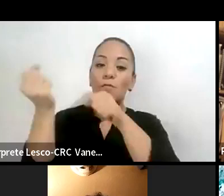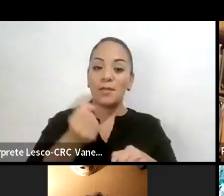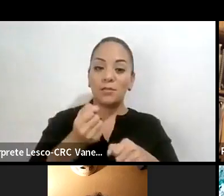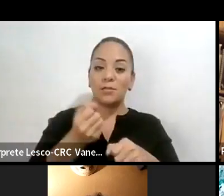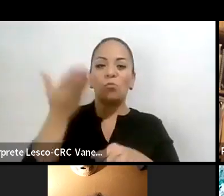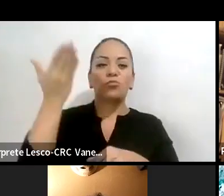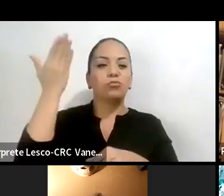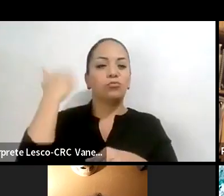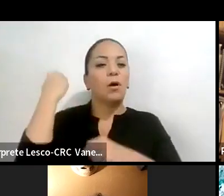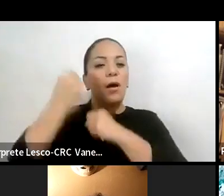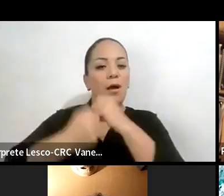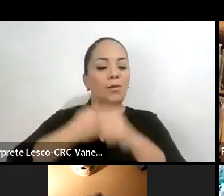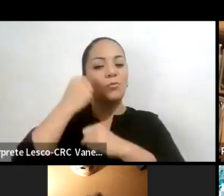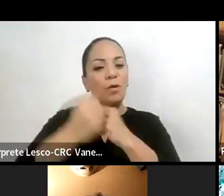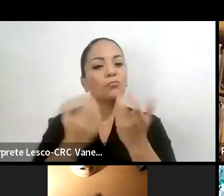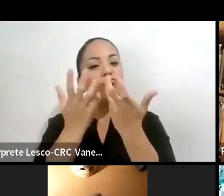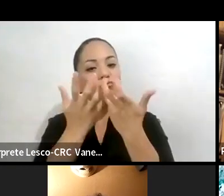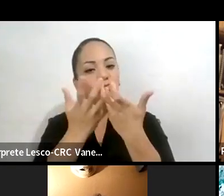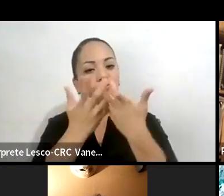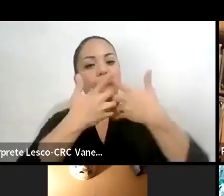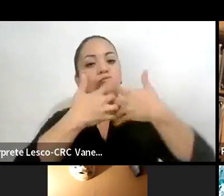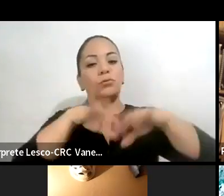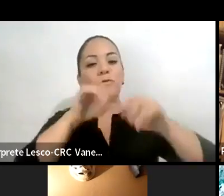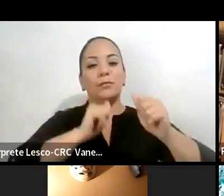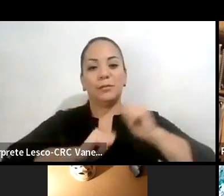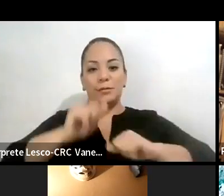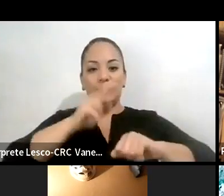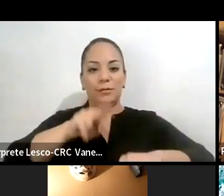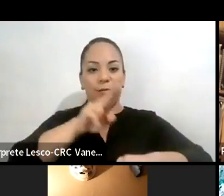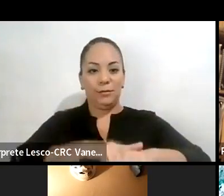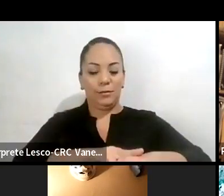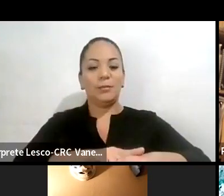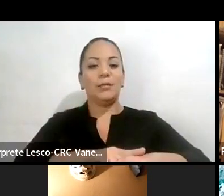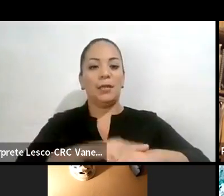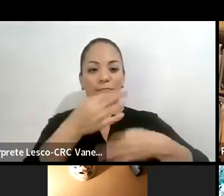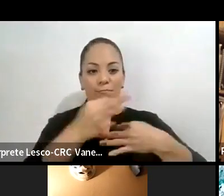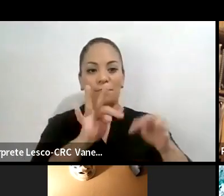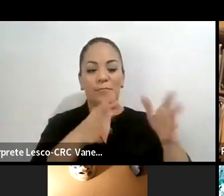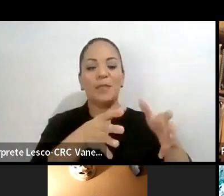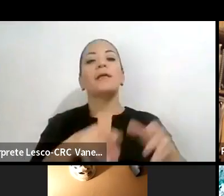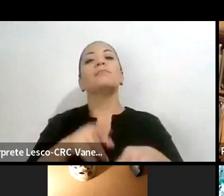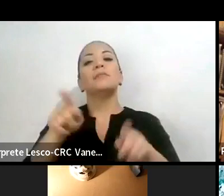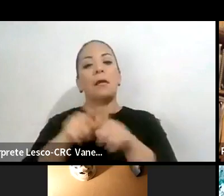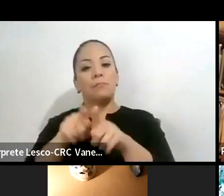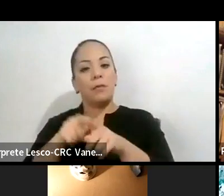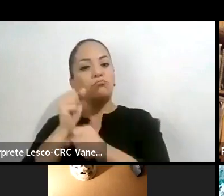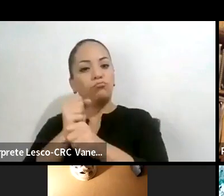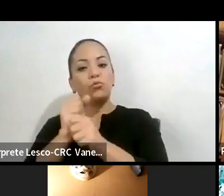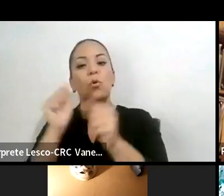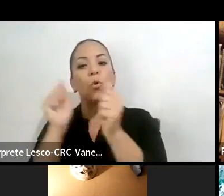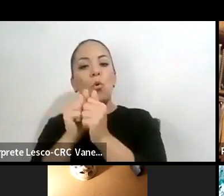muchos años articulando con el Taller Nacional de Teatro, también lo ha venido haciendo con la Universidad Nacional.